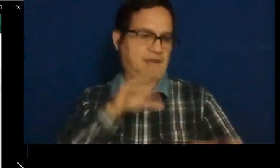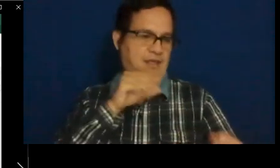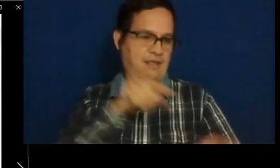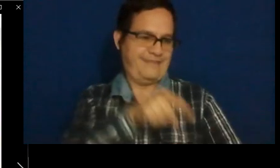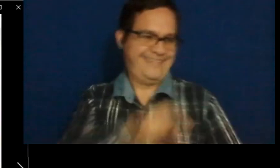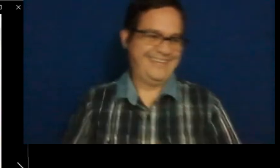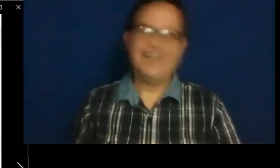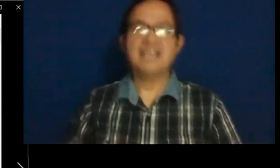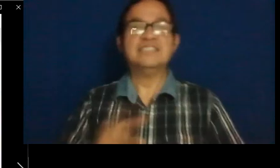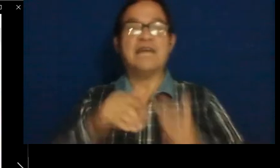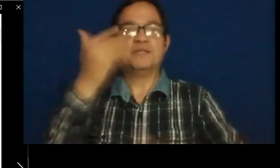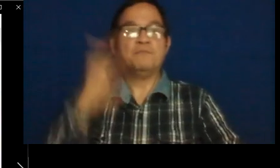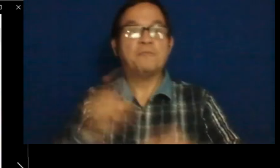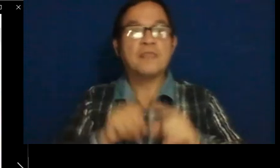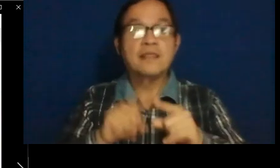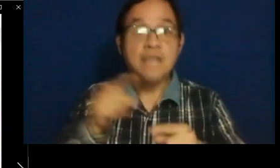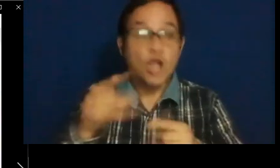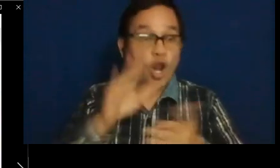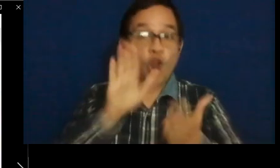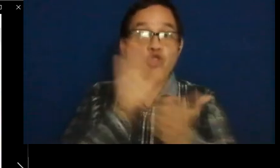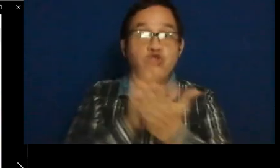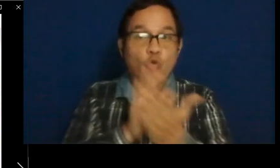Al documento y comparas